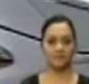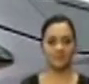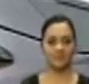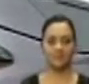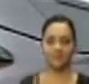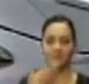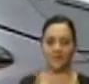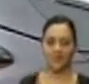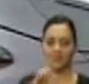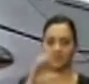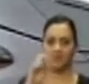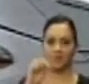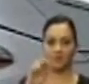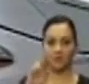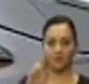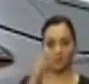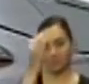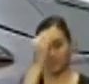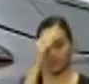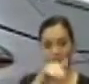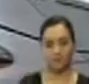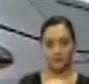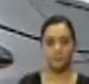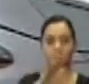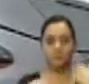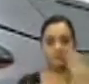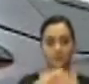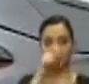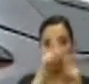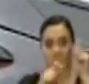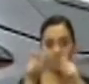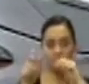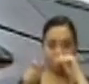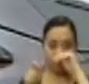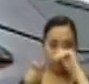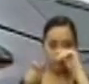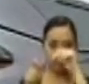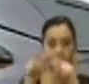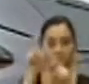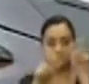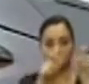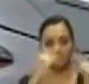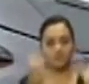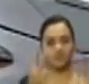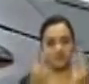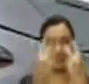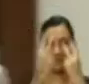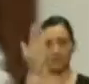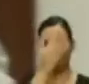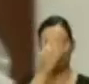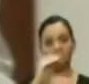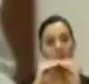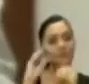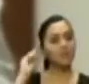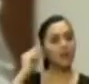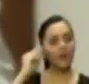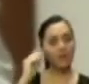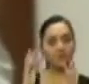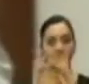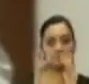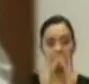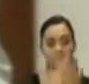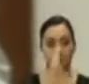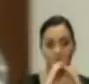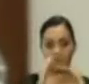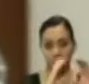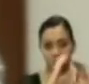Gracias, Leonor. Buenas tardes a los televidentes y oyentes que nos siguen en directo el conversatorio con medios de